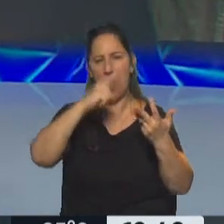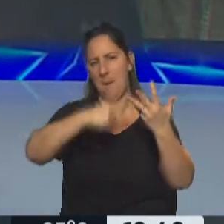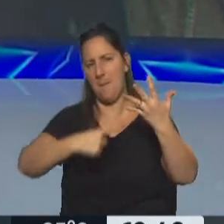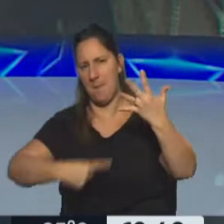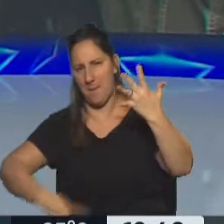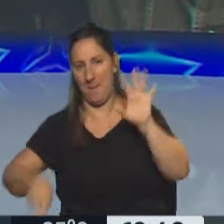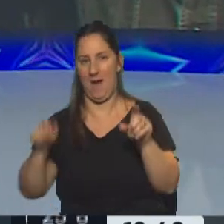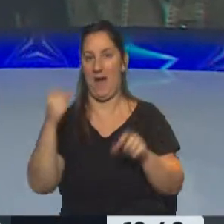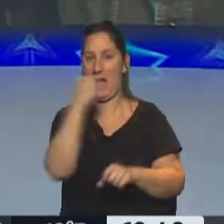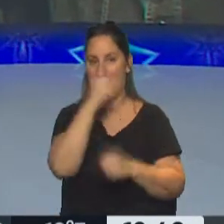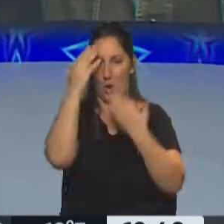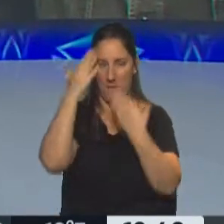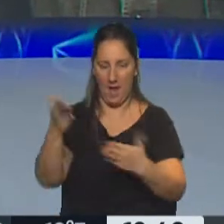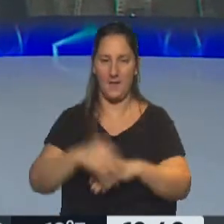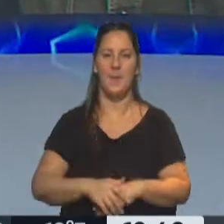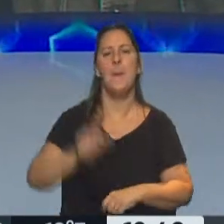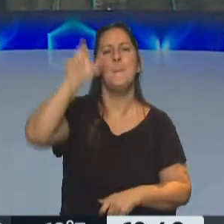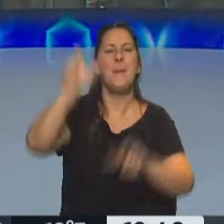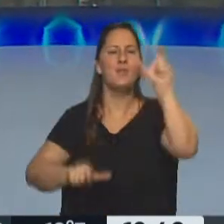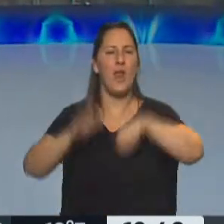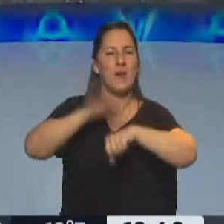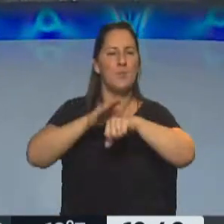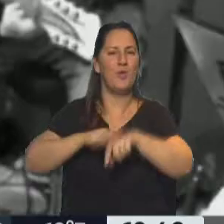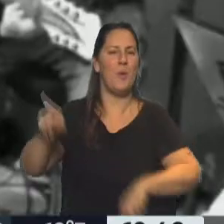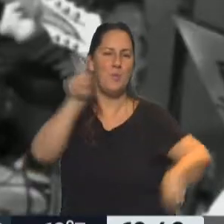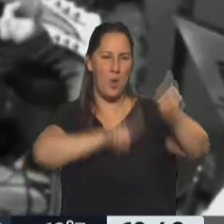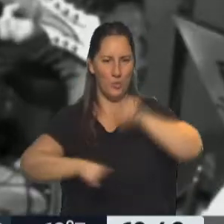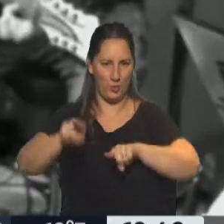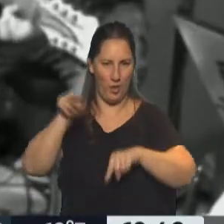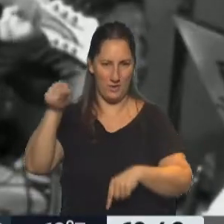muchos más. Y hablamos con los productores que están a cargo de este proyecto.